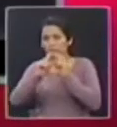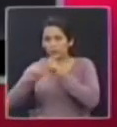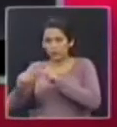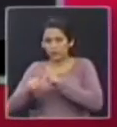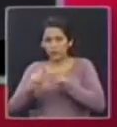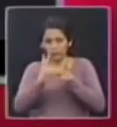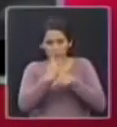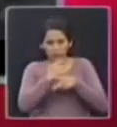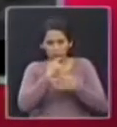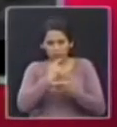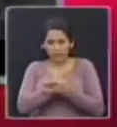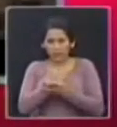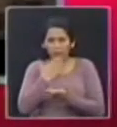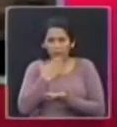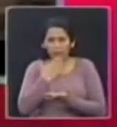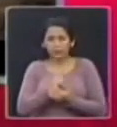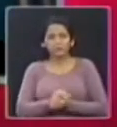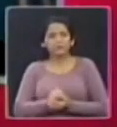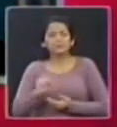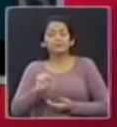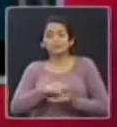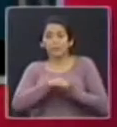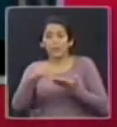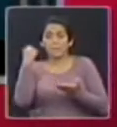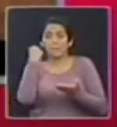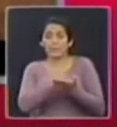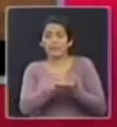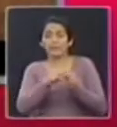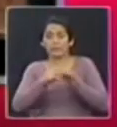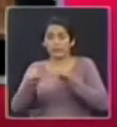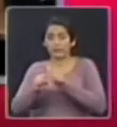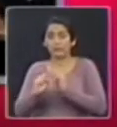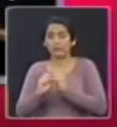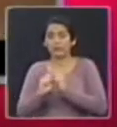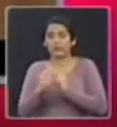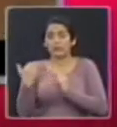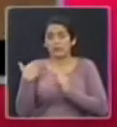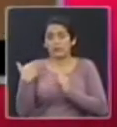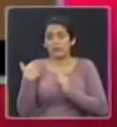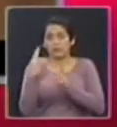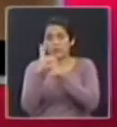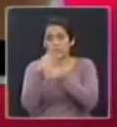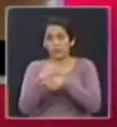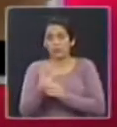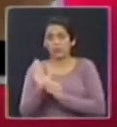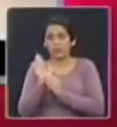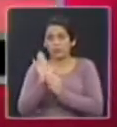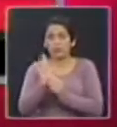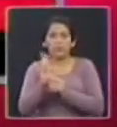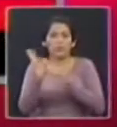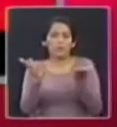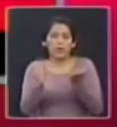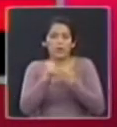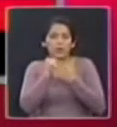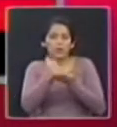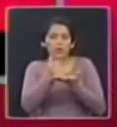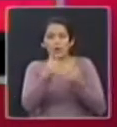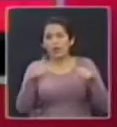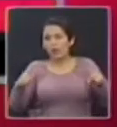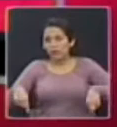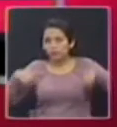tenemos la presencia de varias marcas que ofrecerán productos relacionados con el ámbito automotriz,